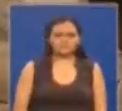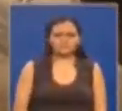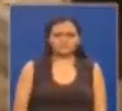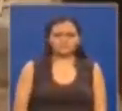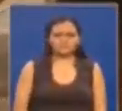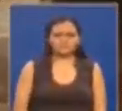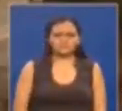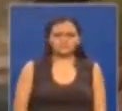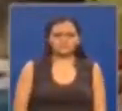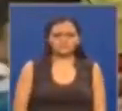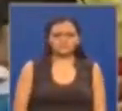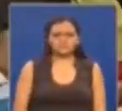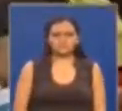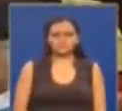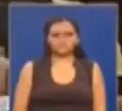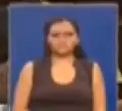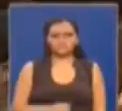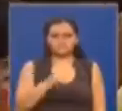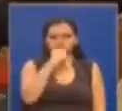tierra